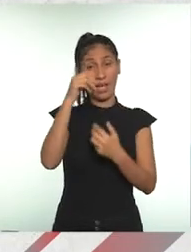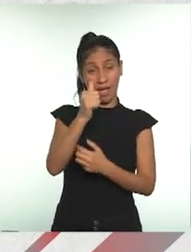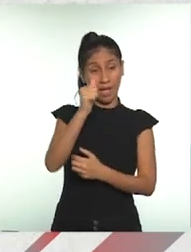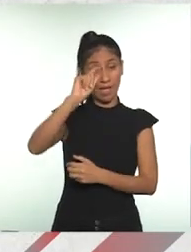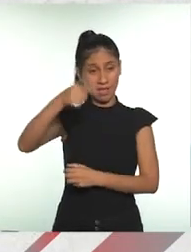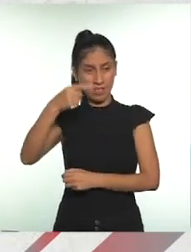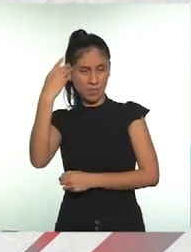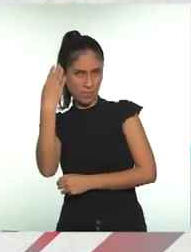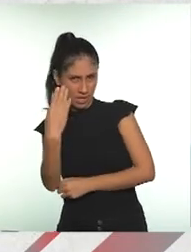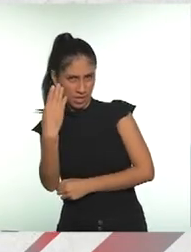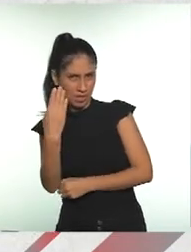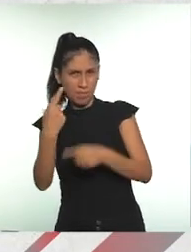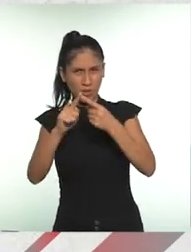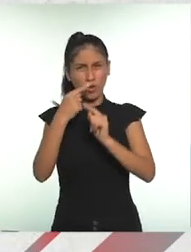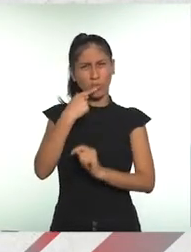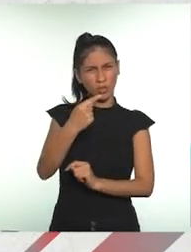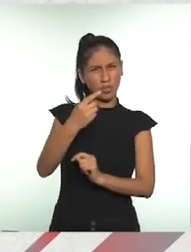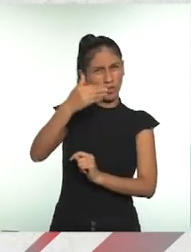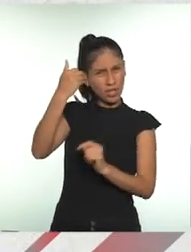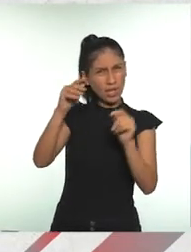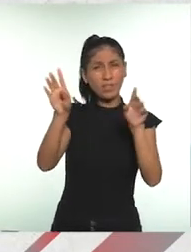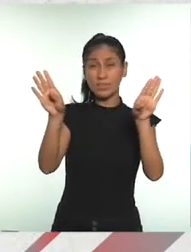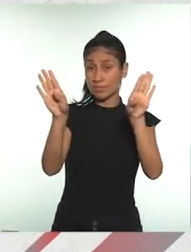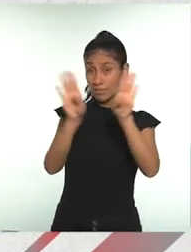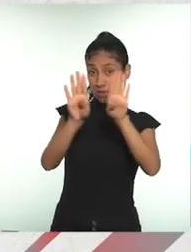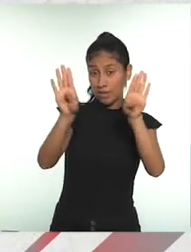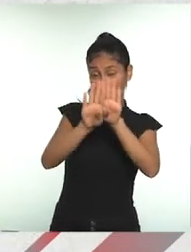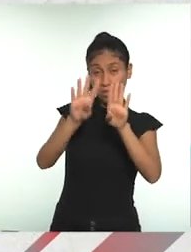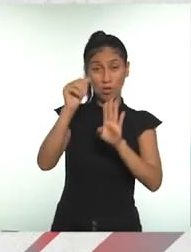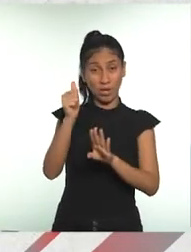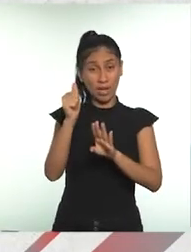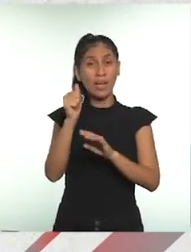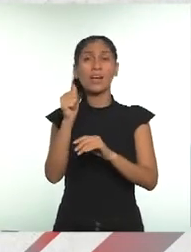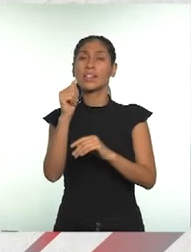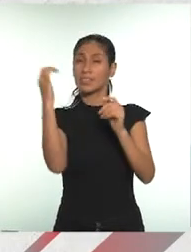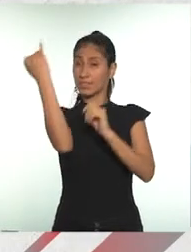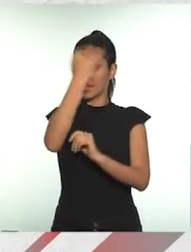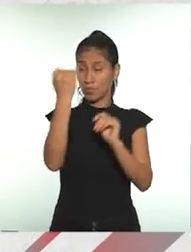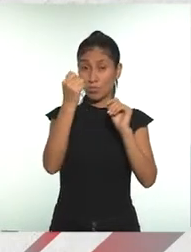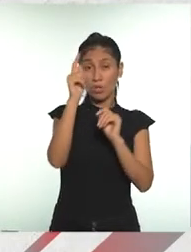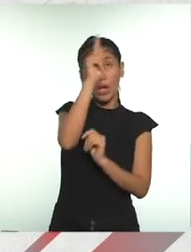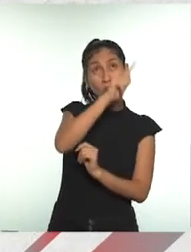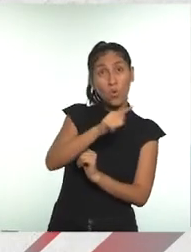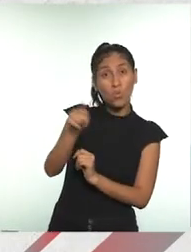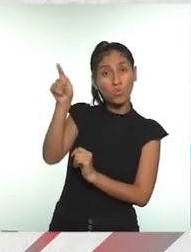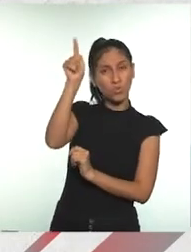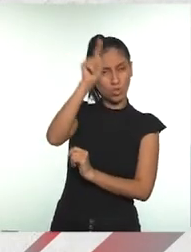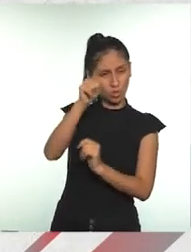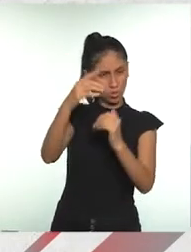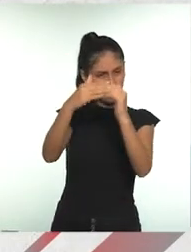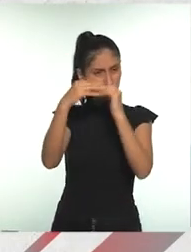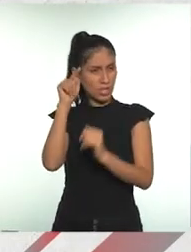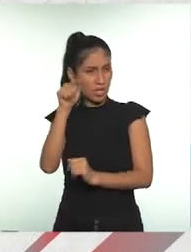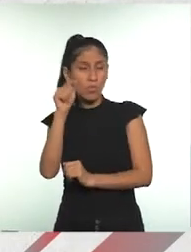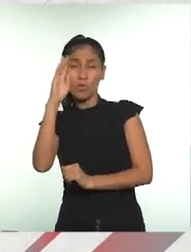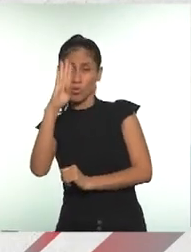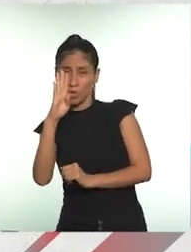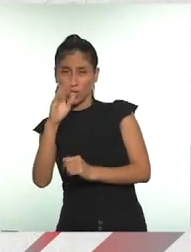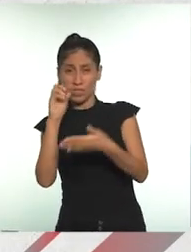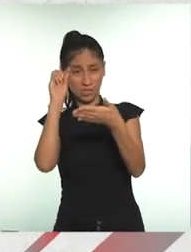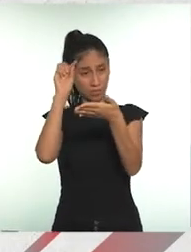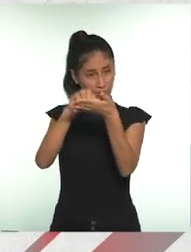puntos A y B. Pero como se menciona cerrado en A, se dibuja un círculo y en el punto B se pone